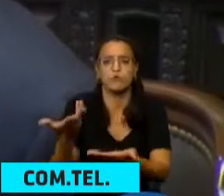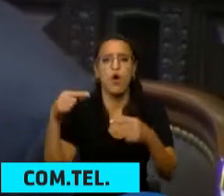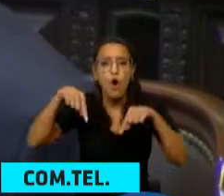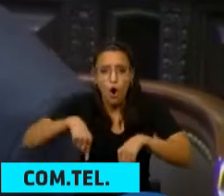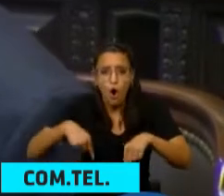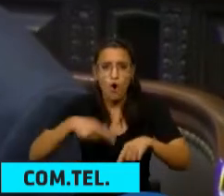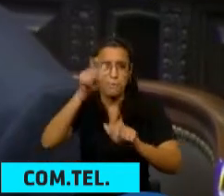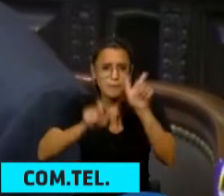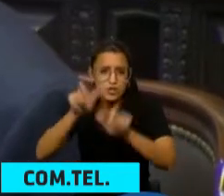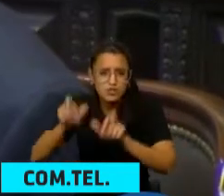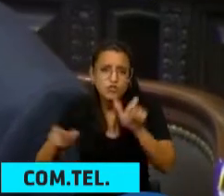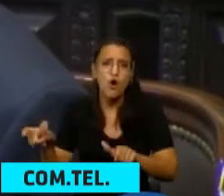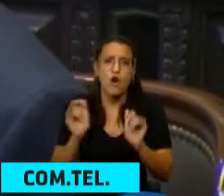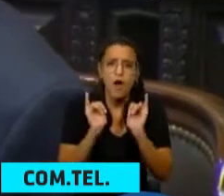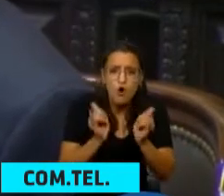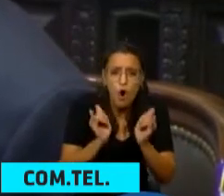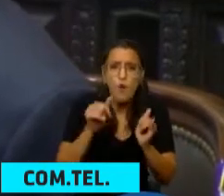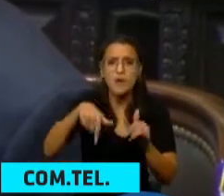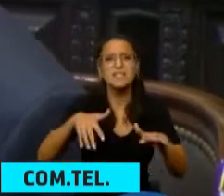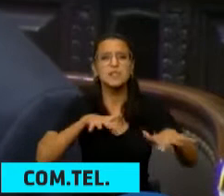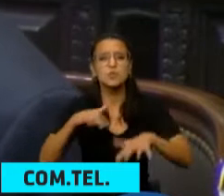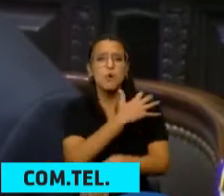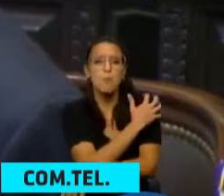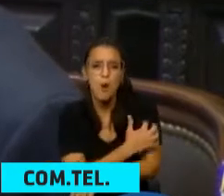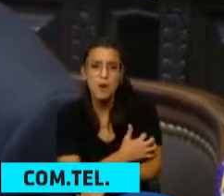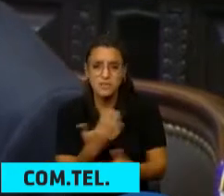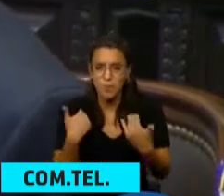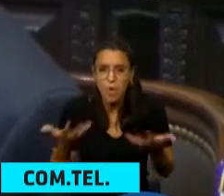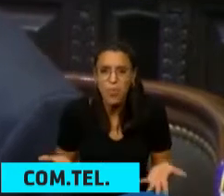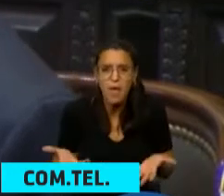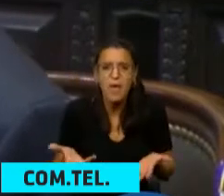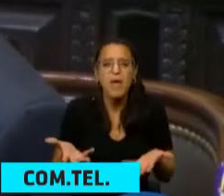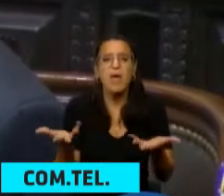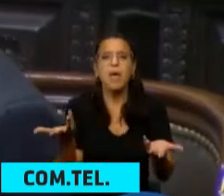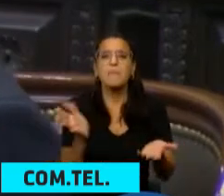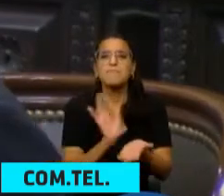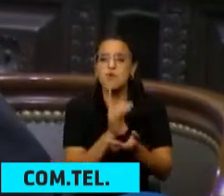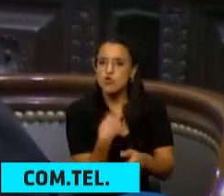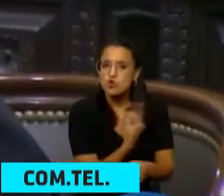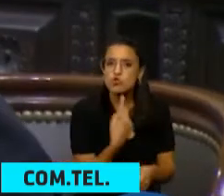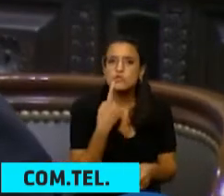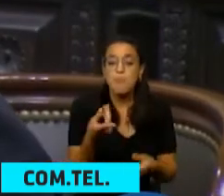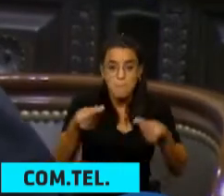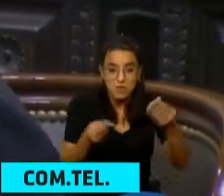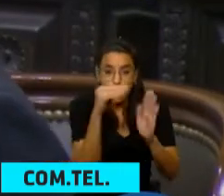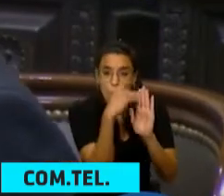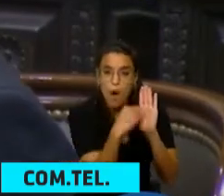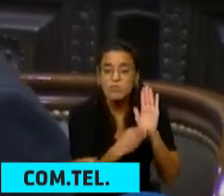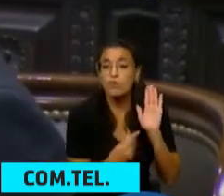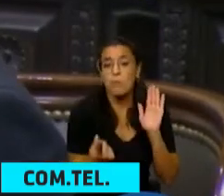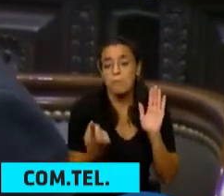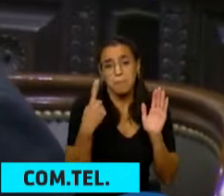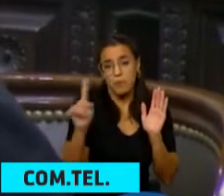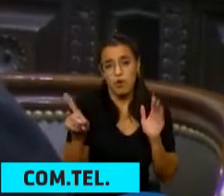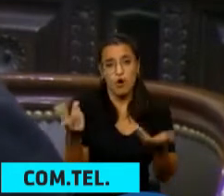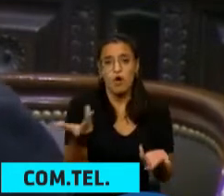muy importante. Y cuando vinimos acá, quienes estuvieron en ese momento en esa comisión lo expusieron y